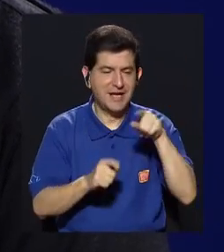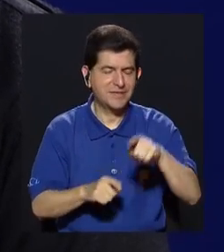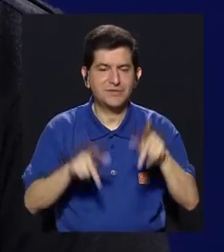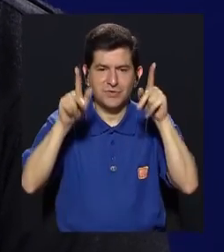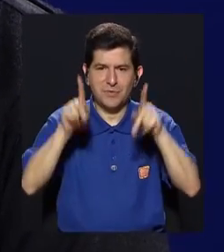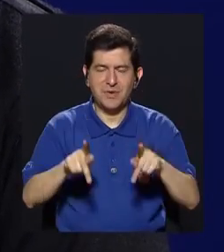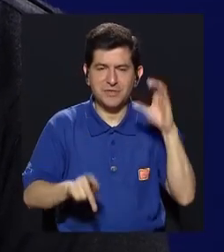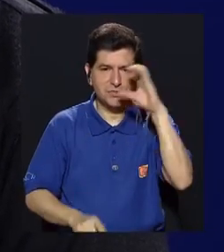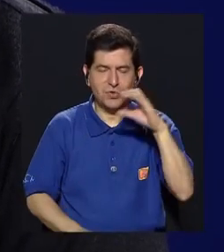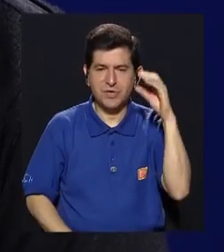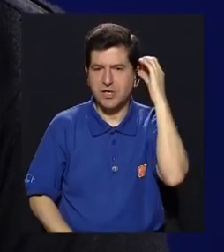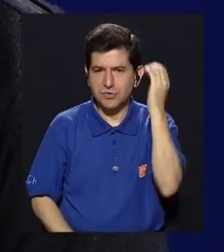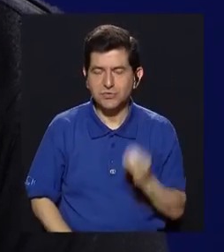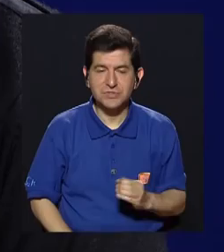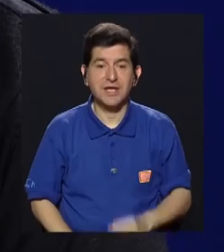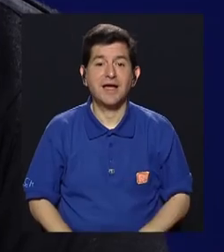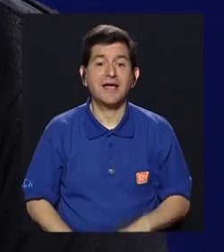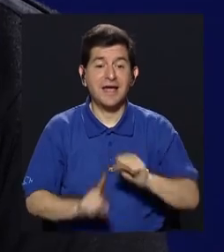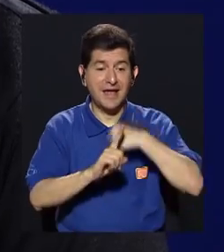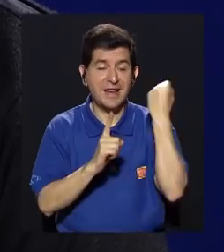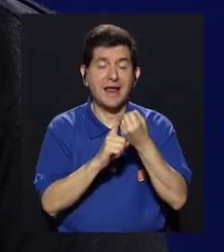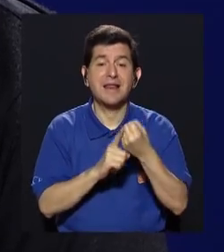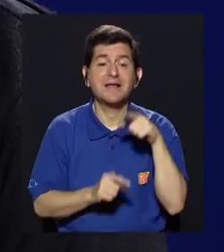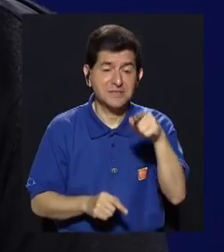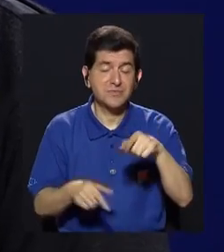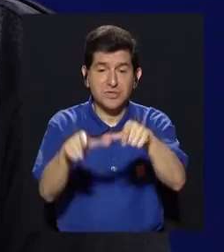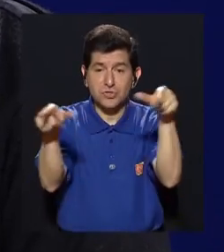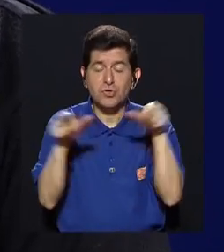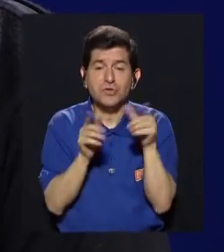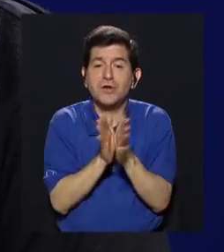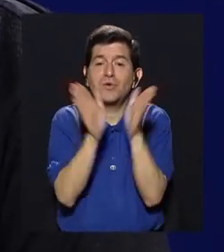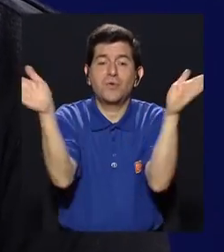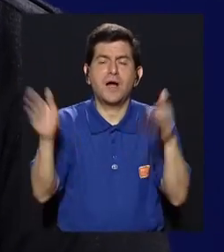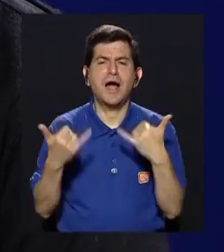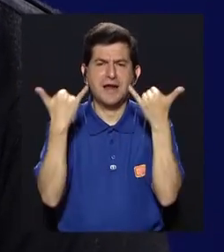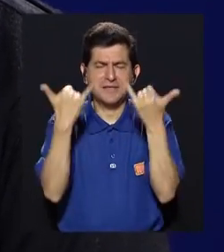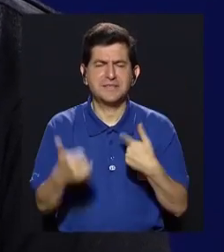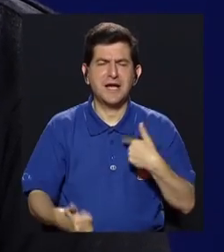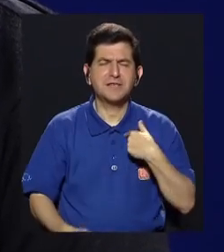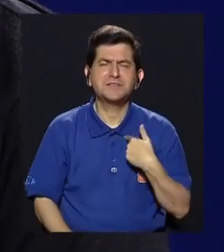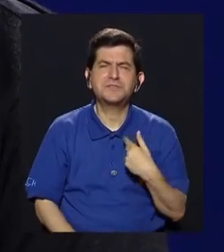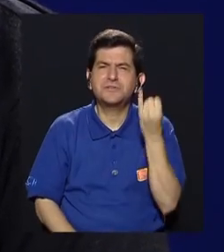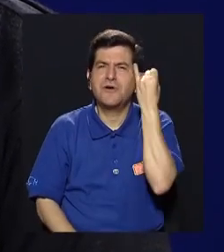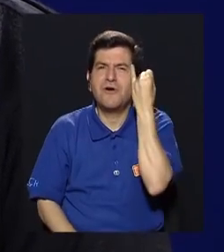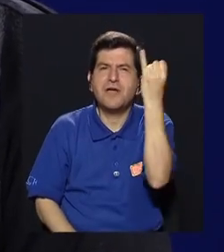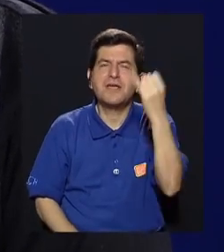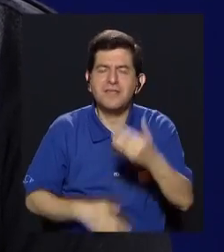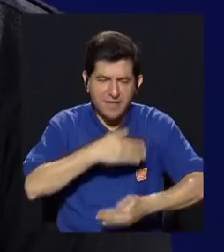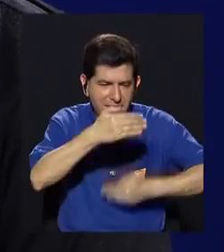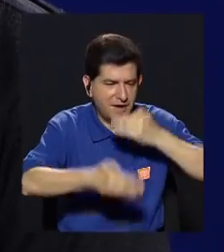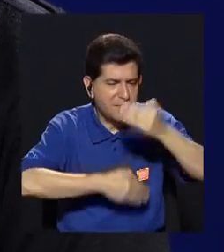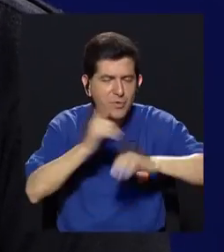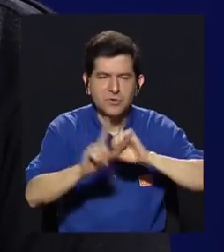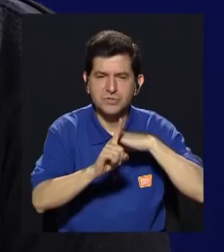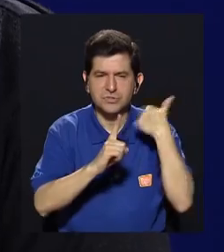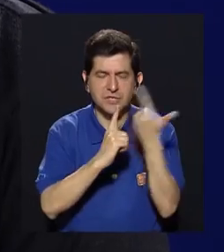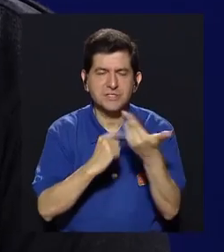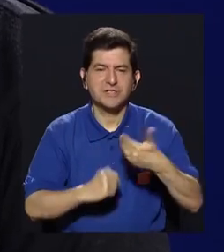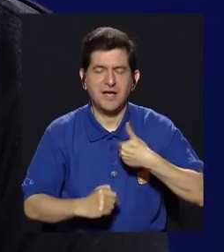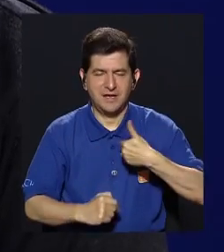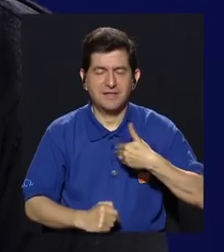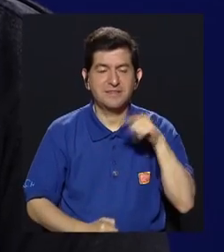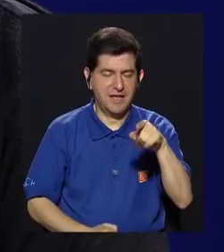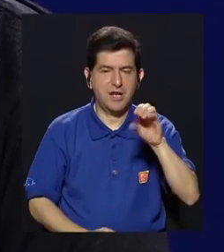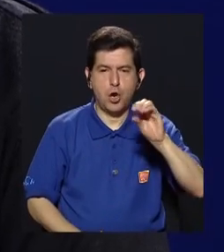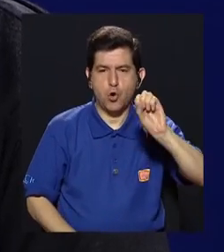hecho digamos en investigación inicial mientras vivía no está claro pero no específicamente para los obreros sino para la situación de la